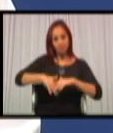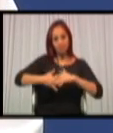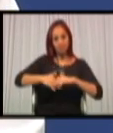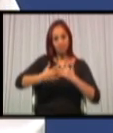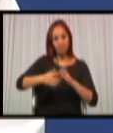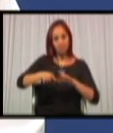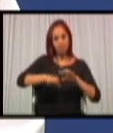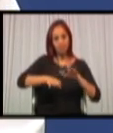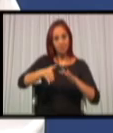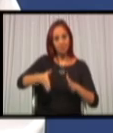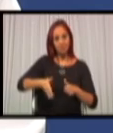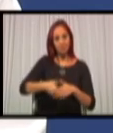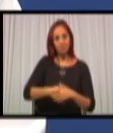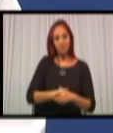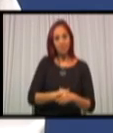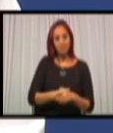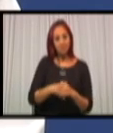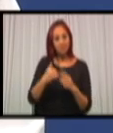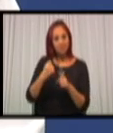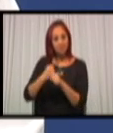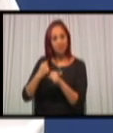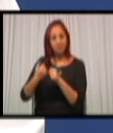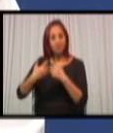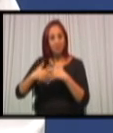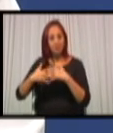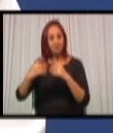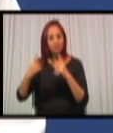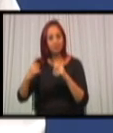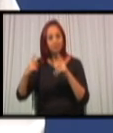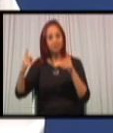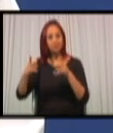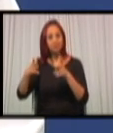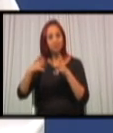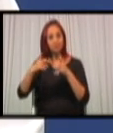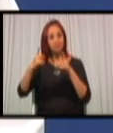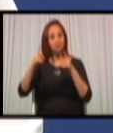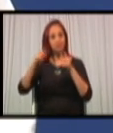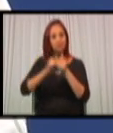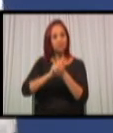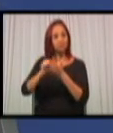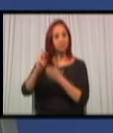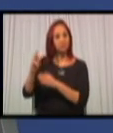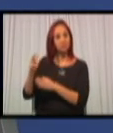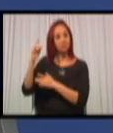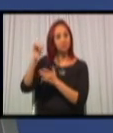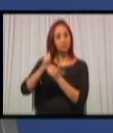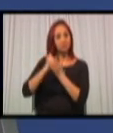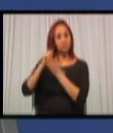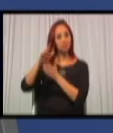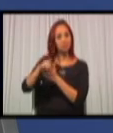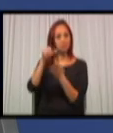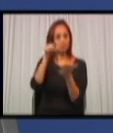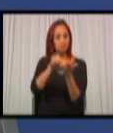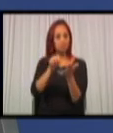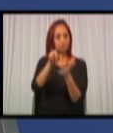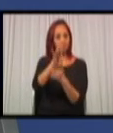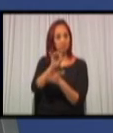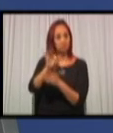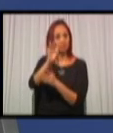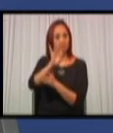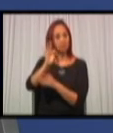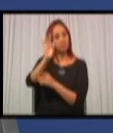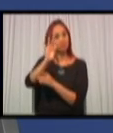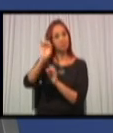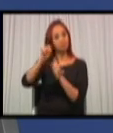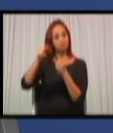del comercio. He trabajado en empresas exitosas. Quiero hacer exitoso a San Mateo y con la ayuda de su voto, este 7 de febrero,